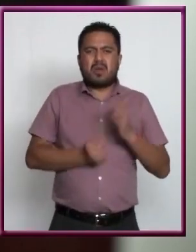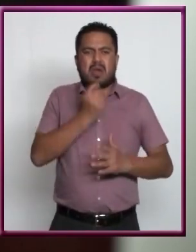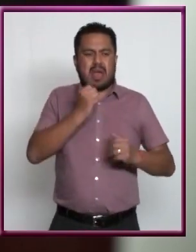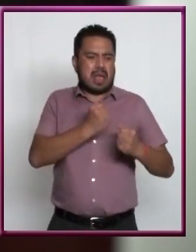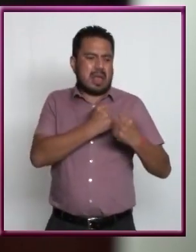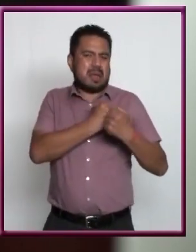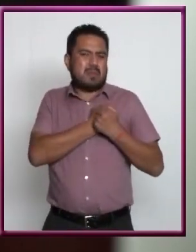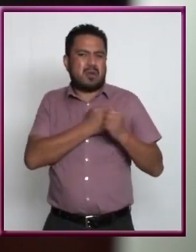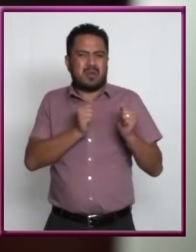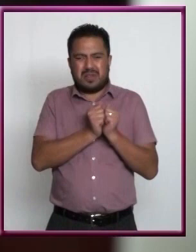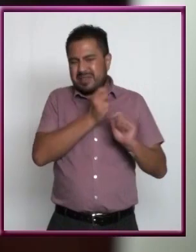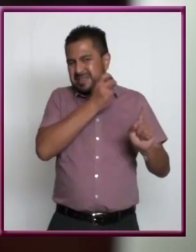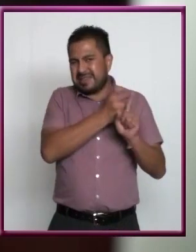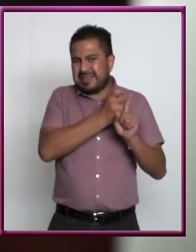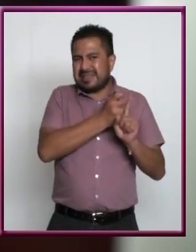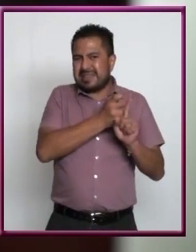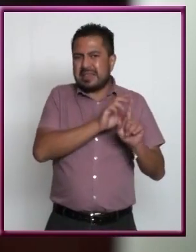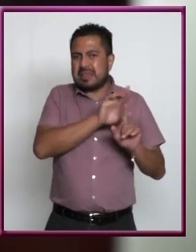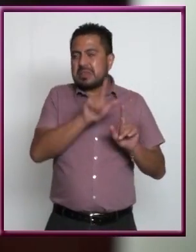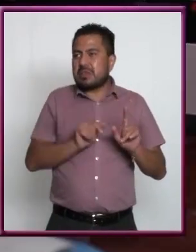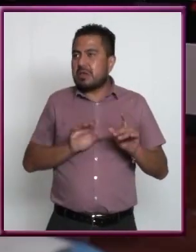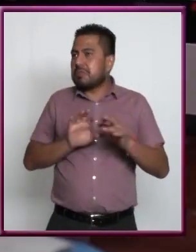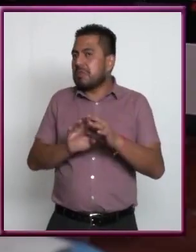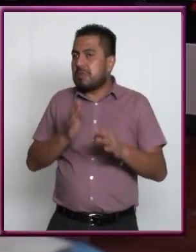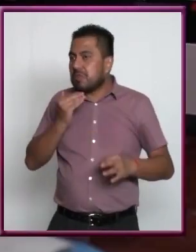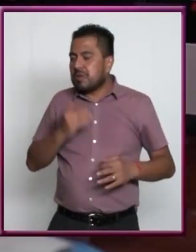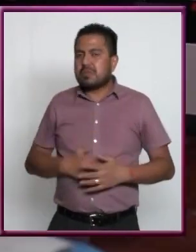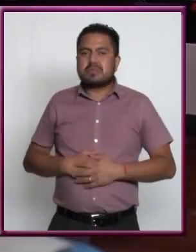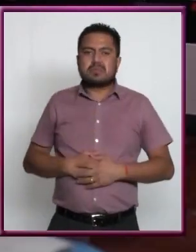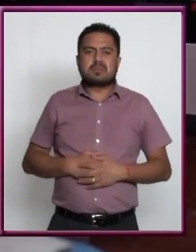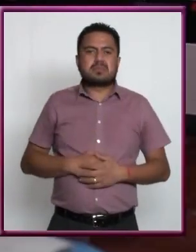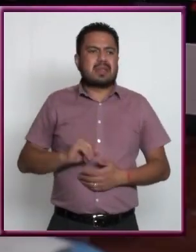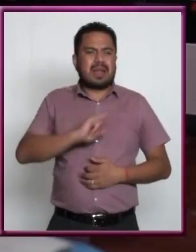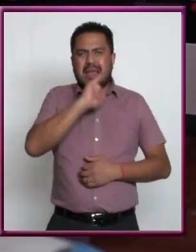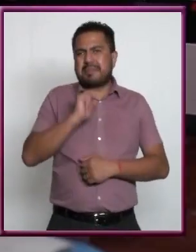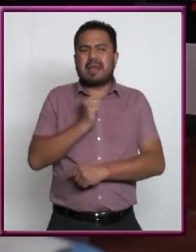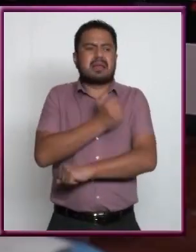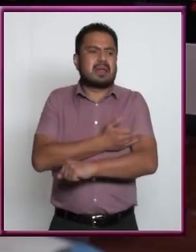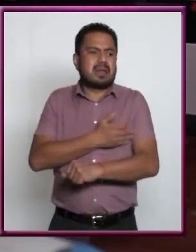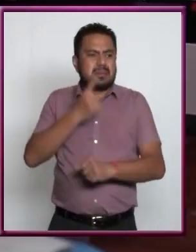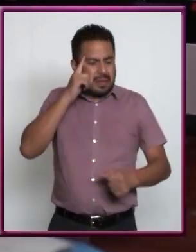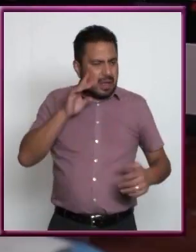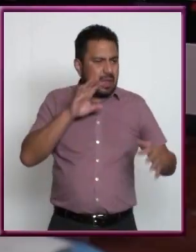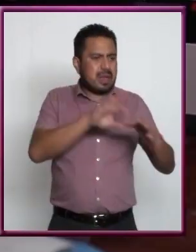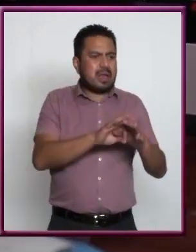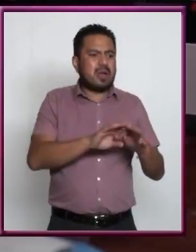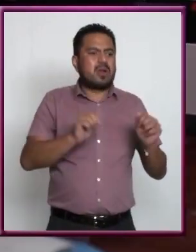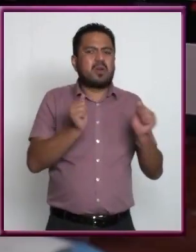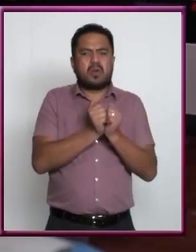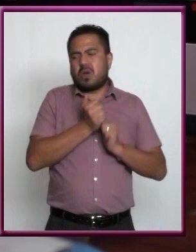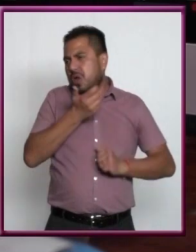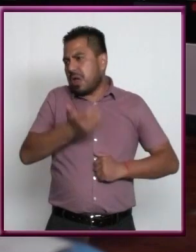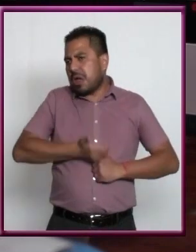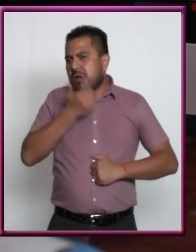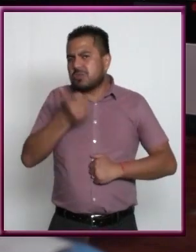amor después? O sea, ¿se puede adoptar después? Bueno, nunca es tarde para adoptar una costumbre, ¿no?